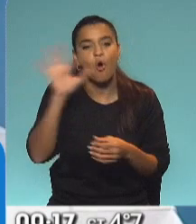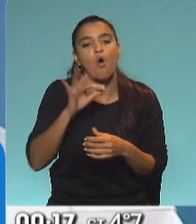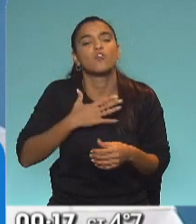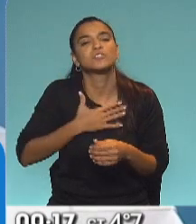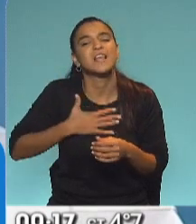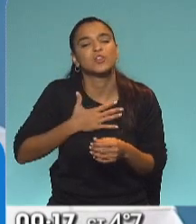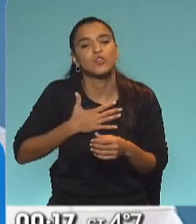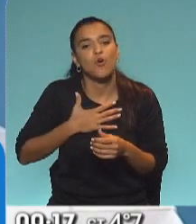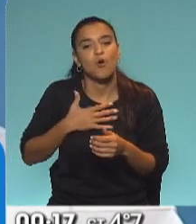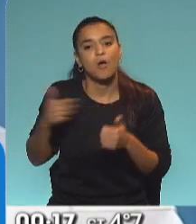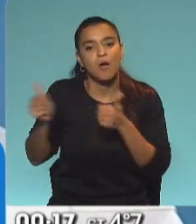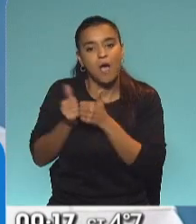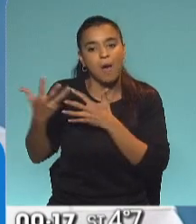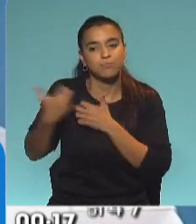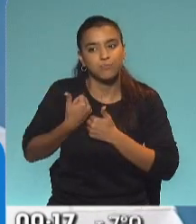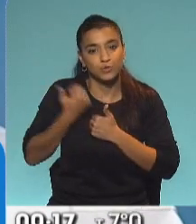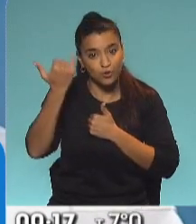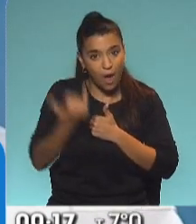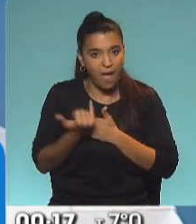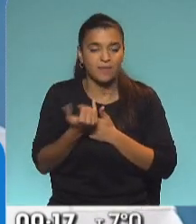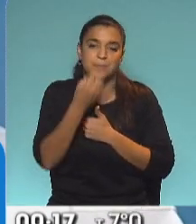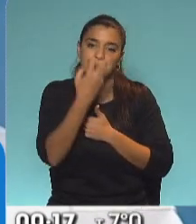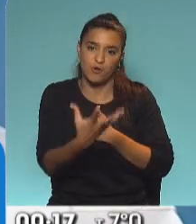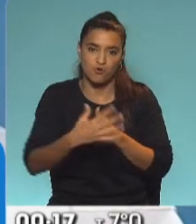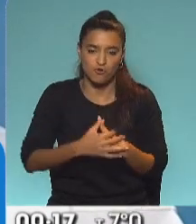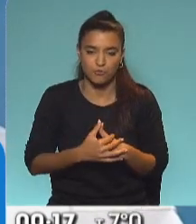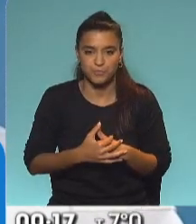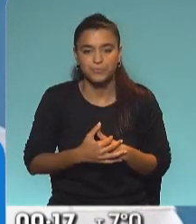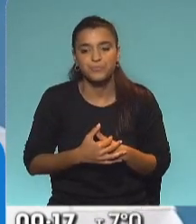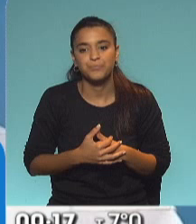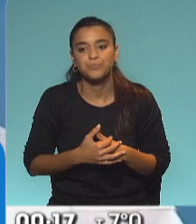sentirnos dándonos apoyo. Y